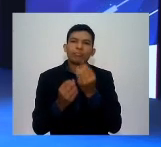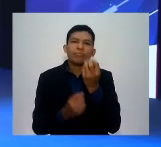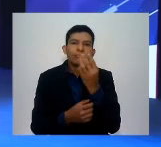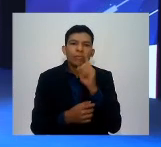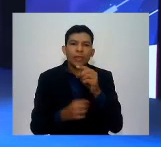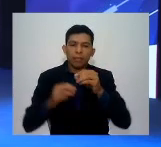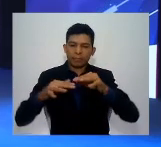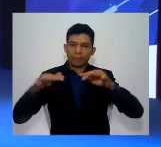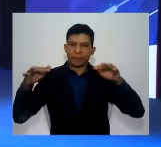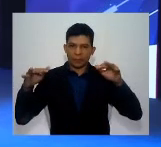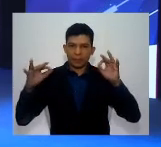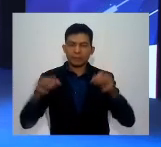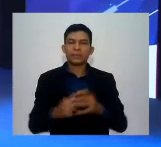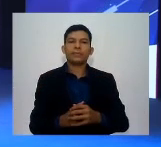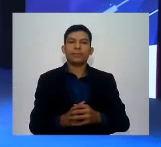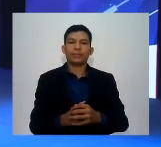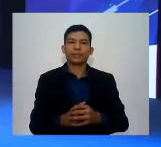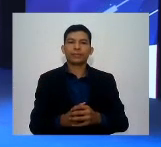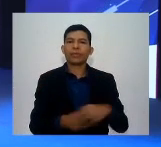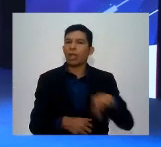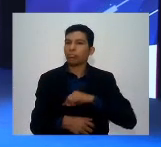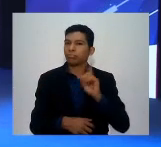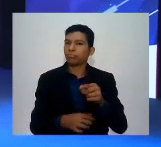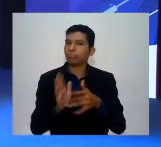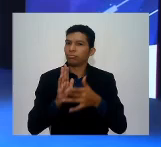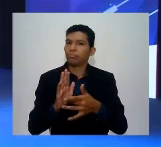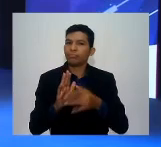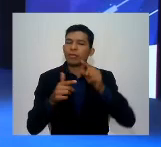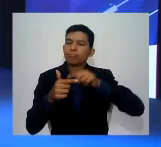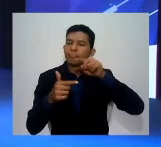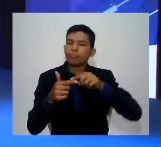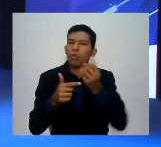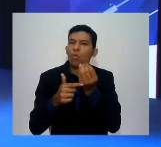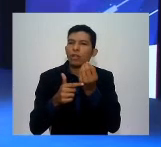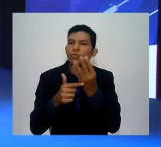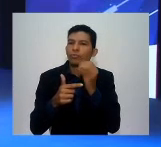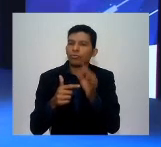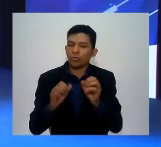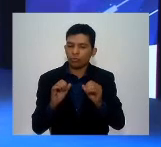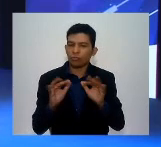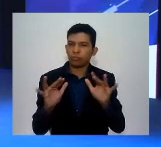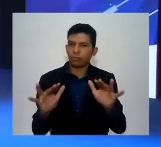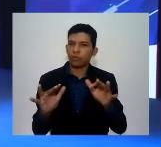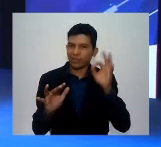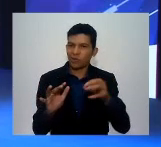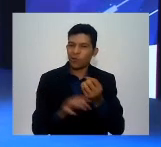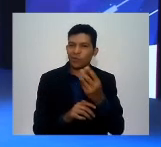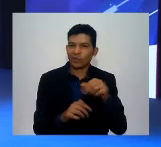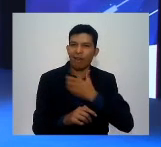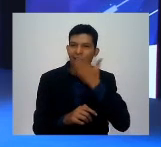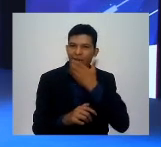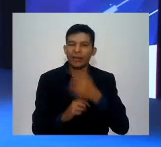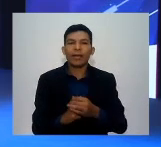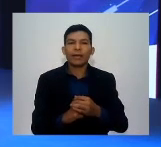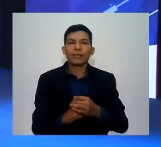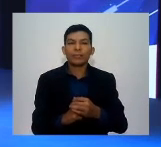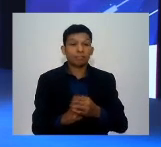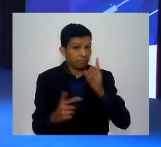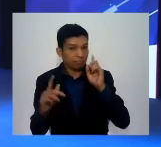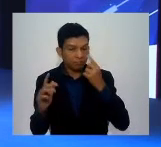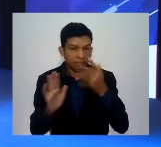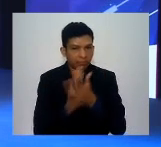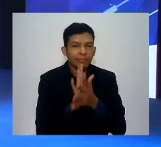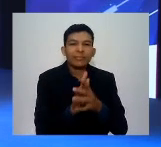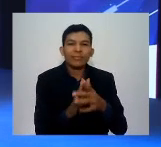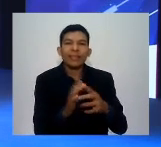esto impulsó muchos cambios que van a facilitar que en el futuro se desarrollen más equipos biomédicos en Colombia, y eso es algo bacanísimo. El hecho de que desarrollemos más